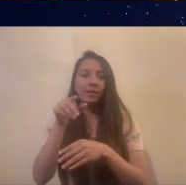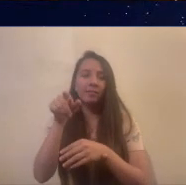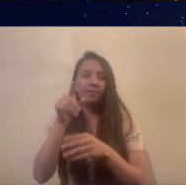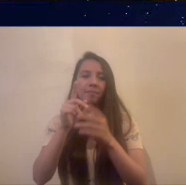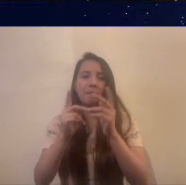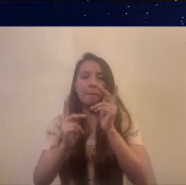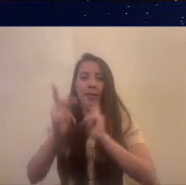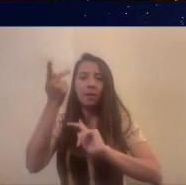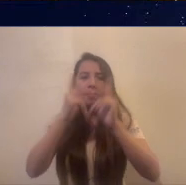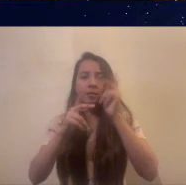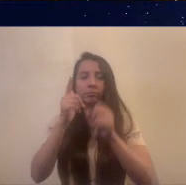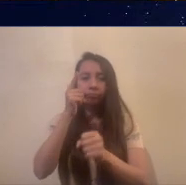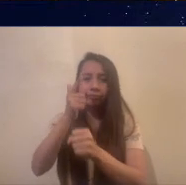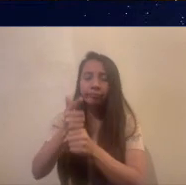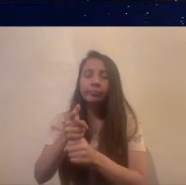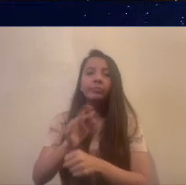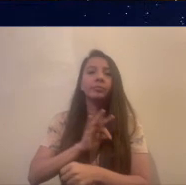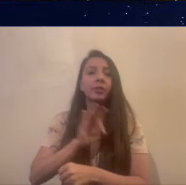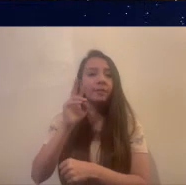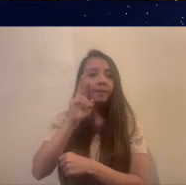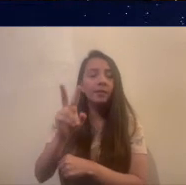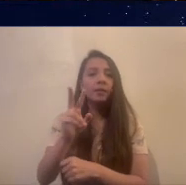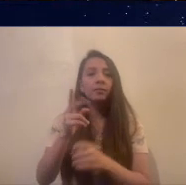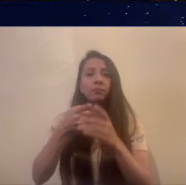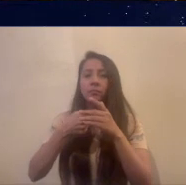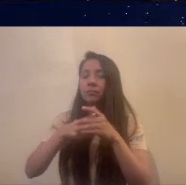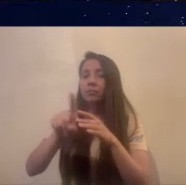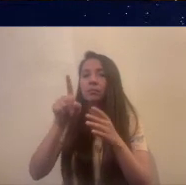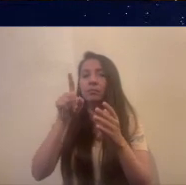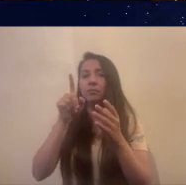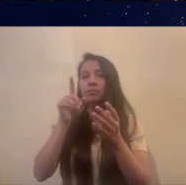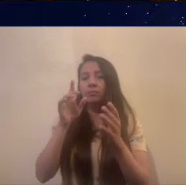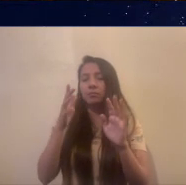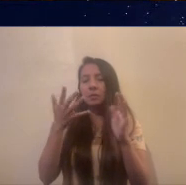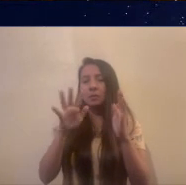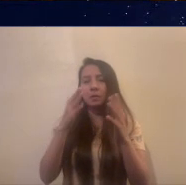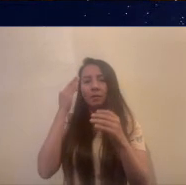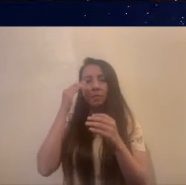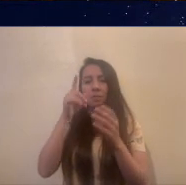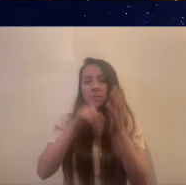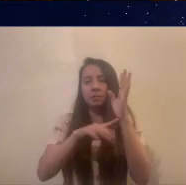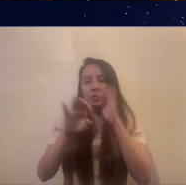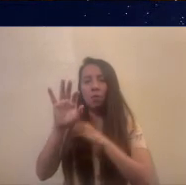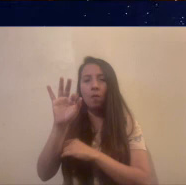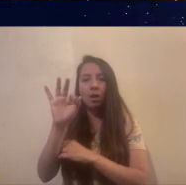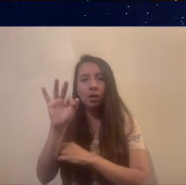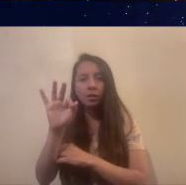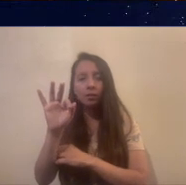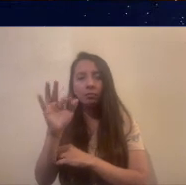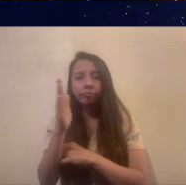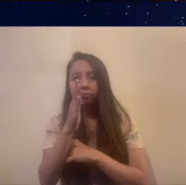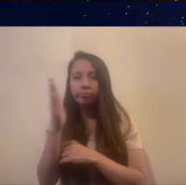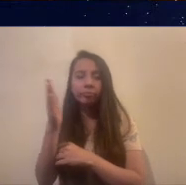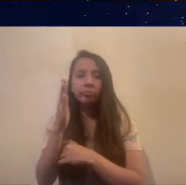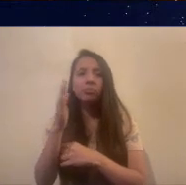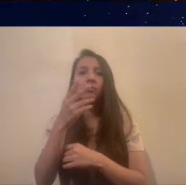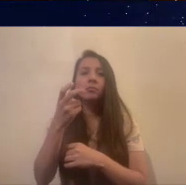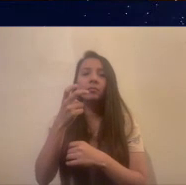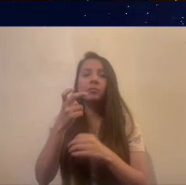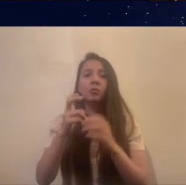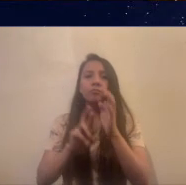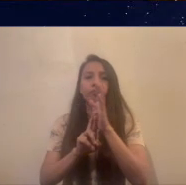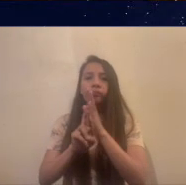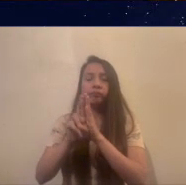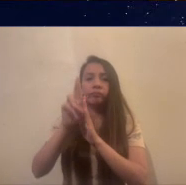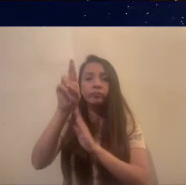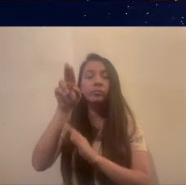las plantas, veremos que comenzaron en la década de los 40 también, junto con, bueno, no se ve ahí, pero junto con las primeras